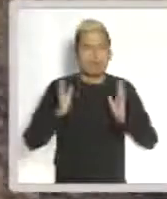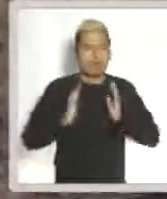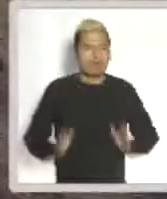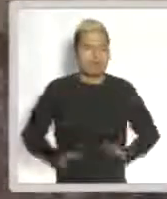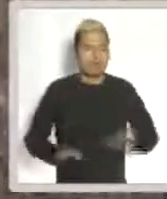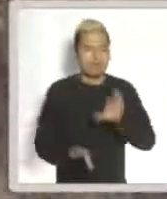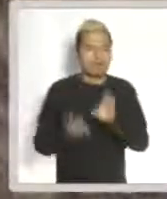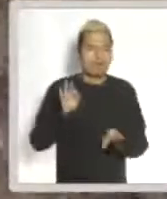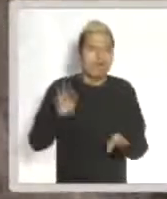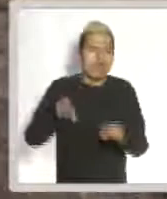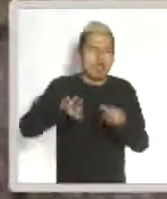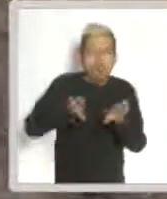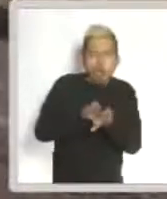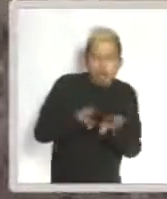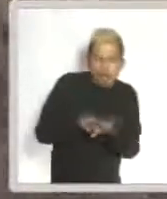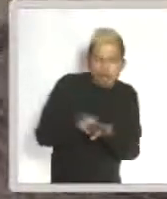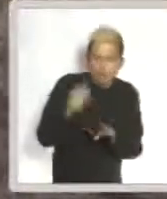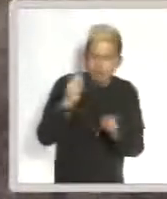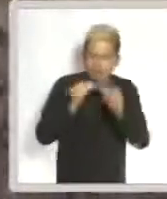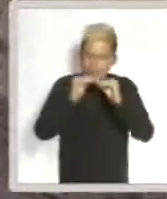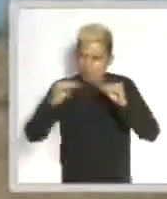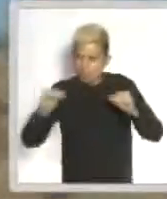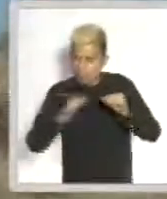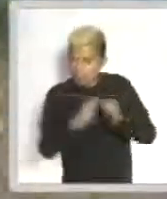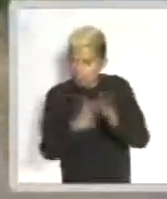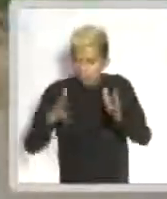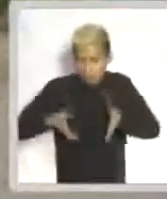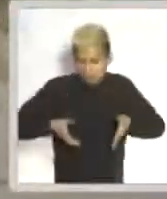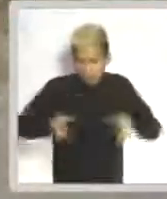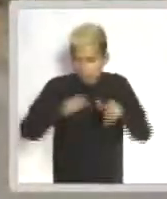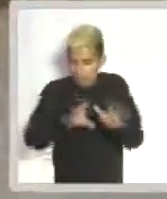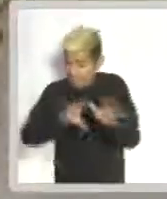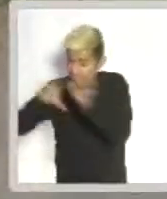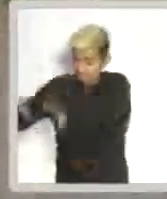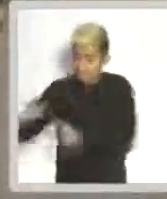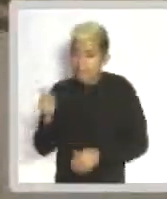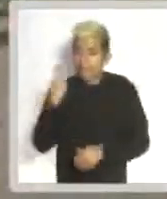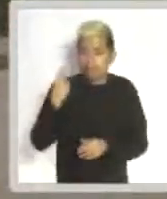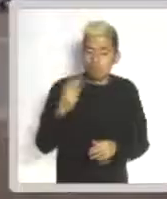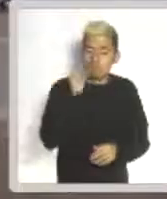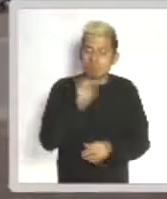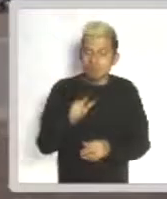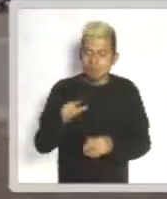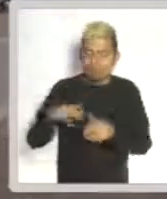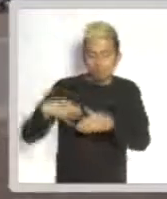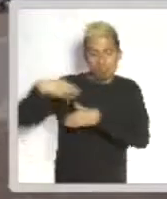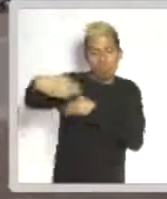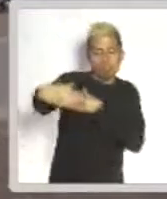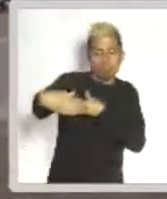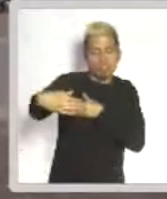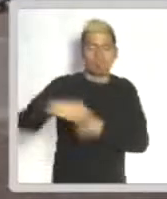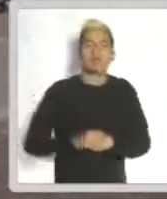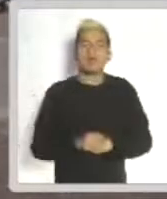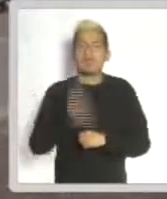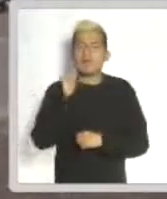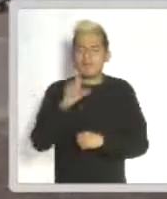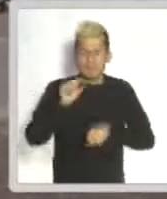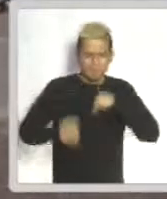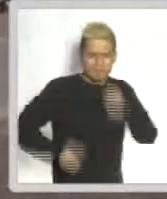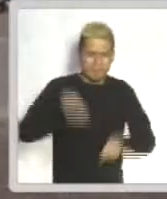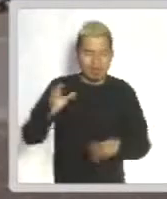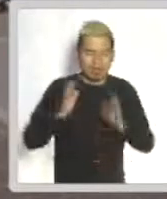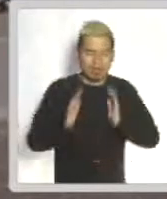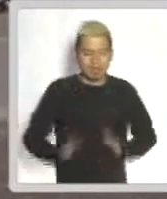localizado aproximadamente a tres metros de la cinta asfáltica y a dos de la bicicleta además de esto el cuerpo